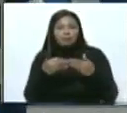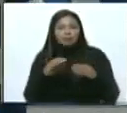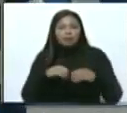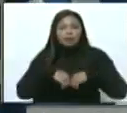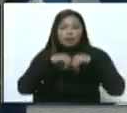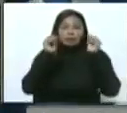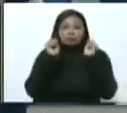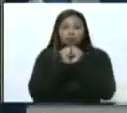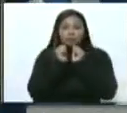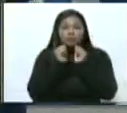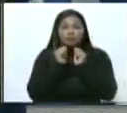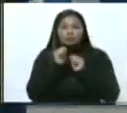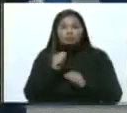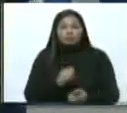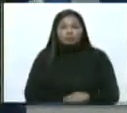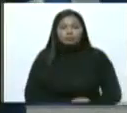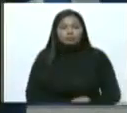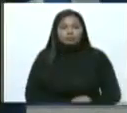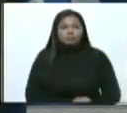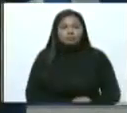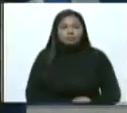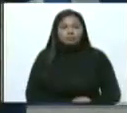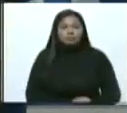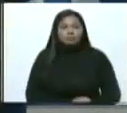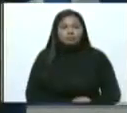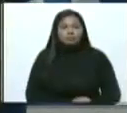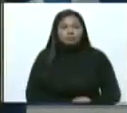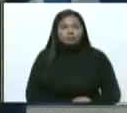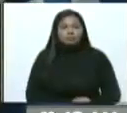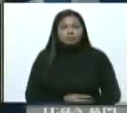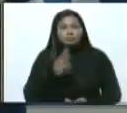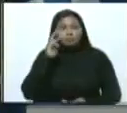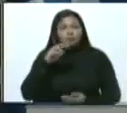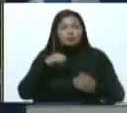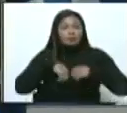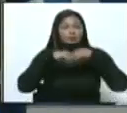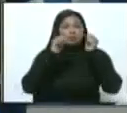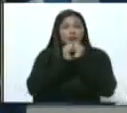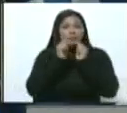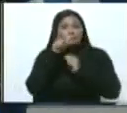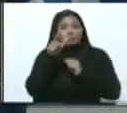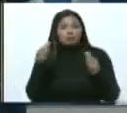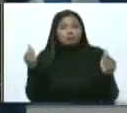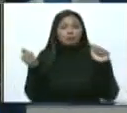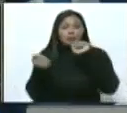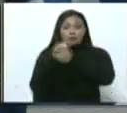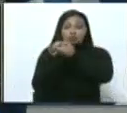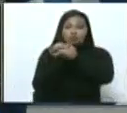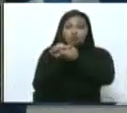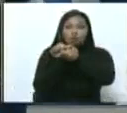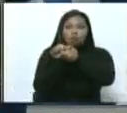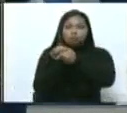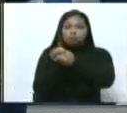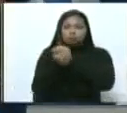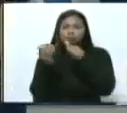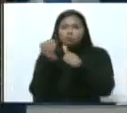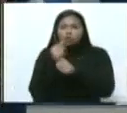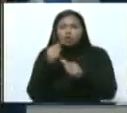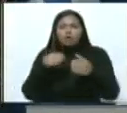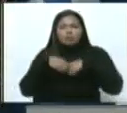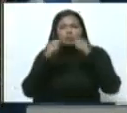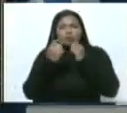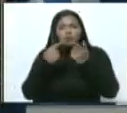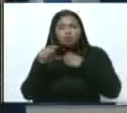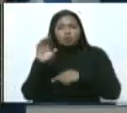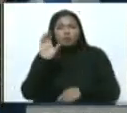Anzoátegui. La trama ocurrió en el estado Anzoátegui, pero un detenido fue capturado en Anzoátegui y